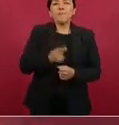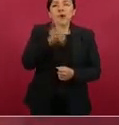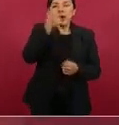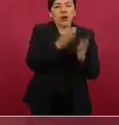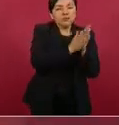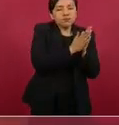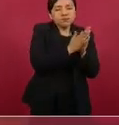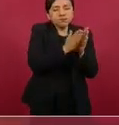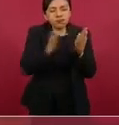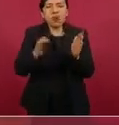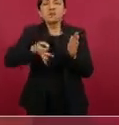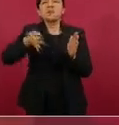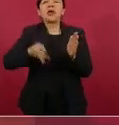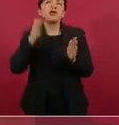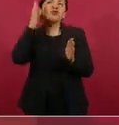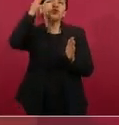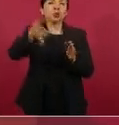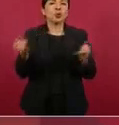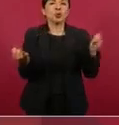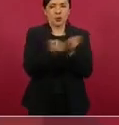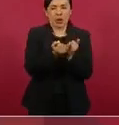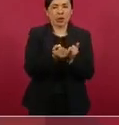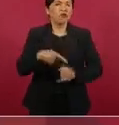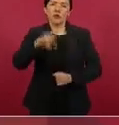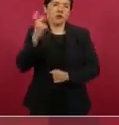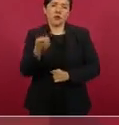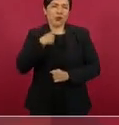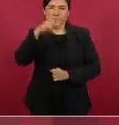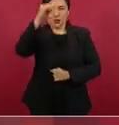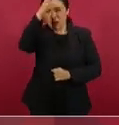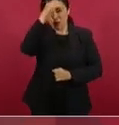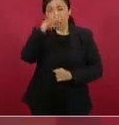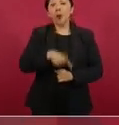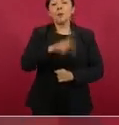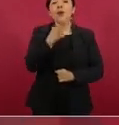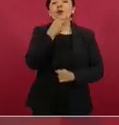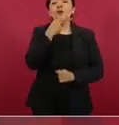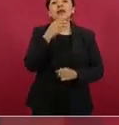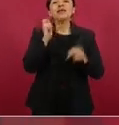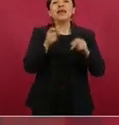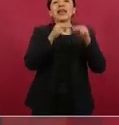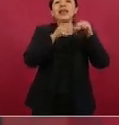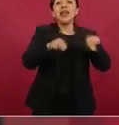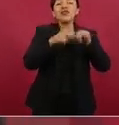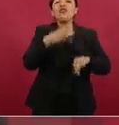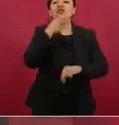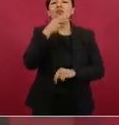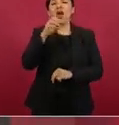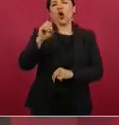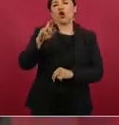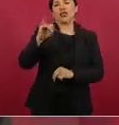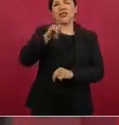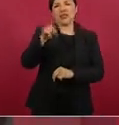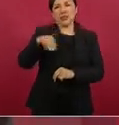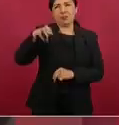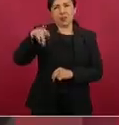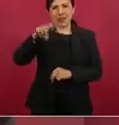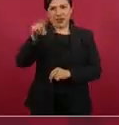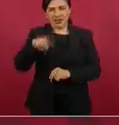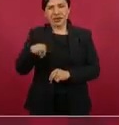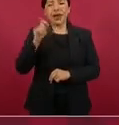el nieto de Antonio Ortiz Mena, que fue el que impulsó la nacionalización de la